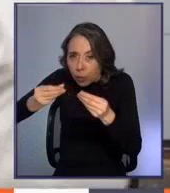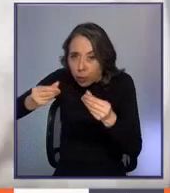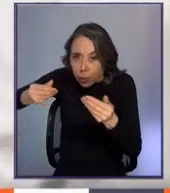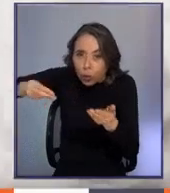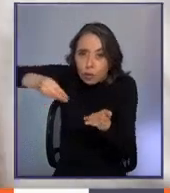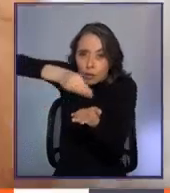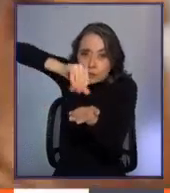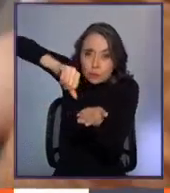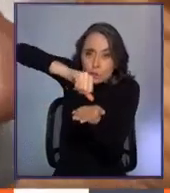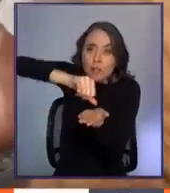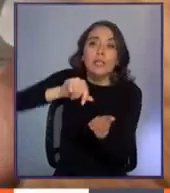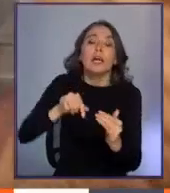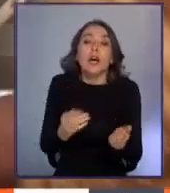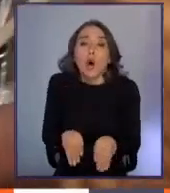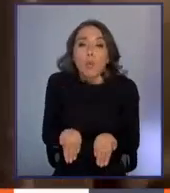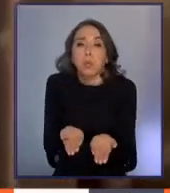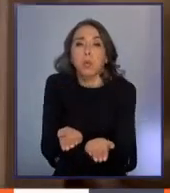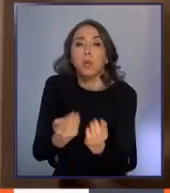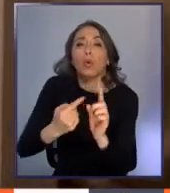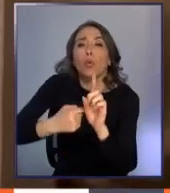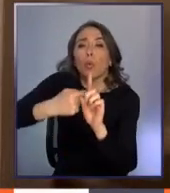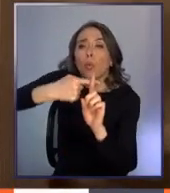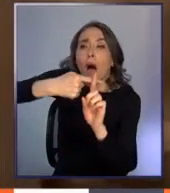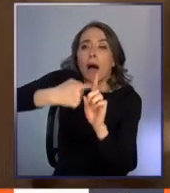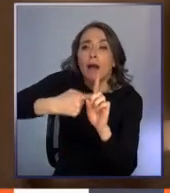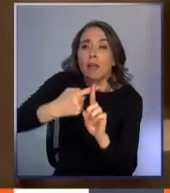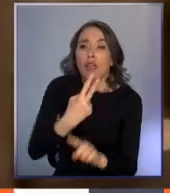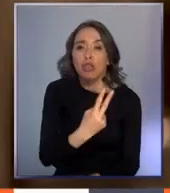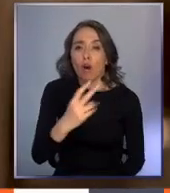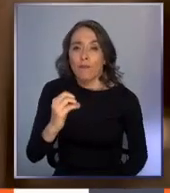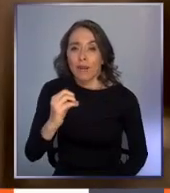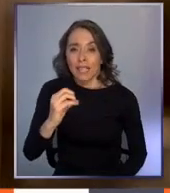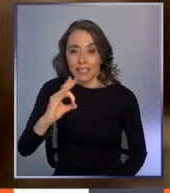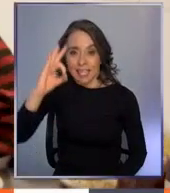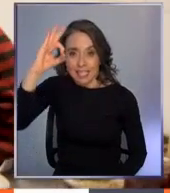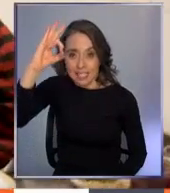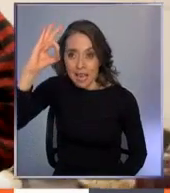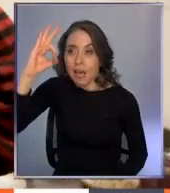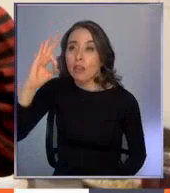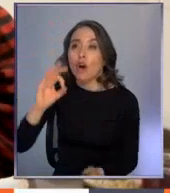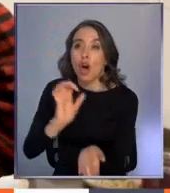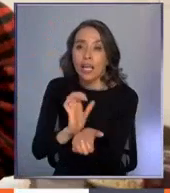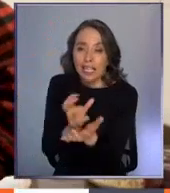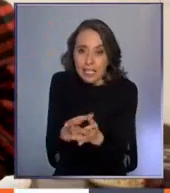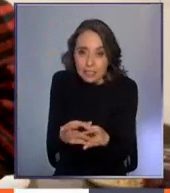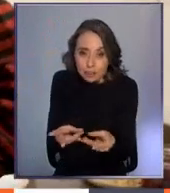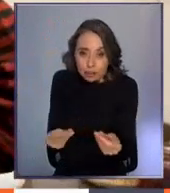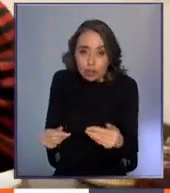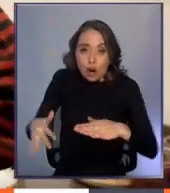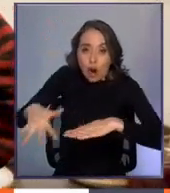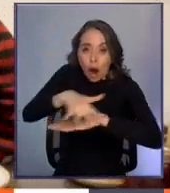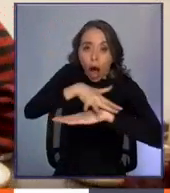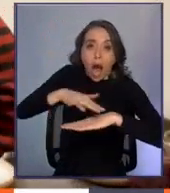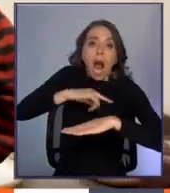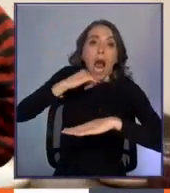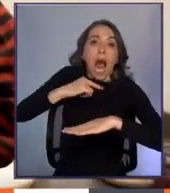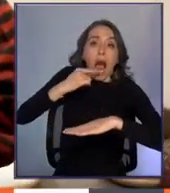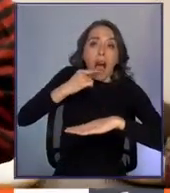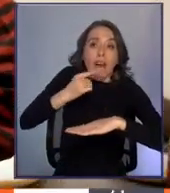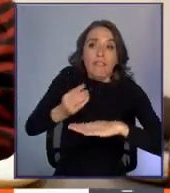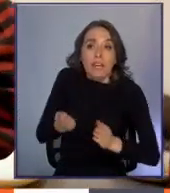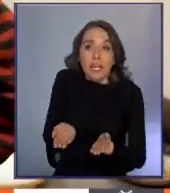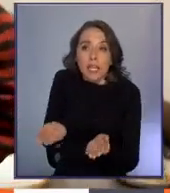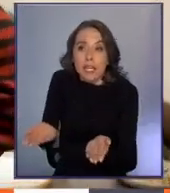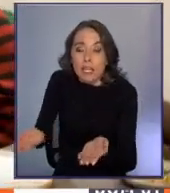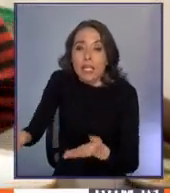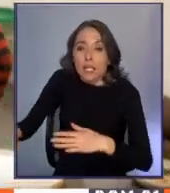qué temperatura lo tienes en el horno? 220 grados. Está a 220 grados. Que este derrito normal queso, de ahí se gratina y se termina de montar ahí con la garrapiñada,